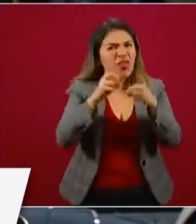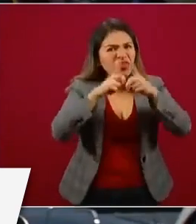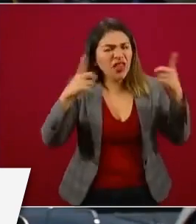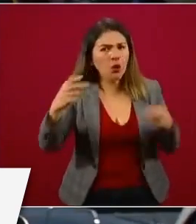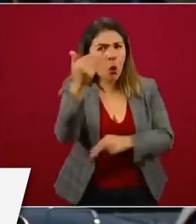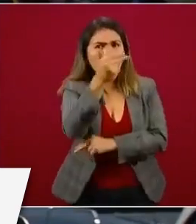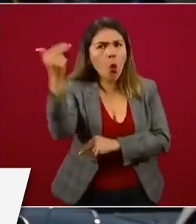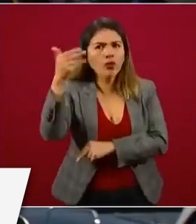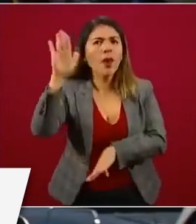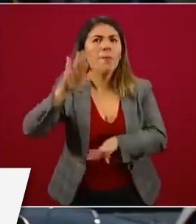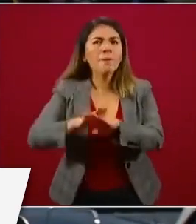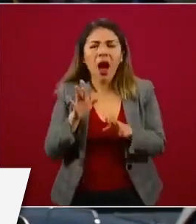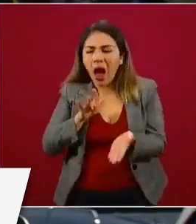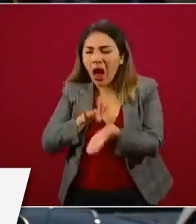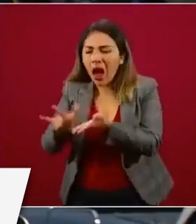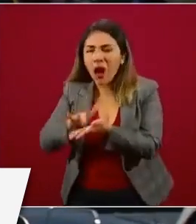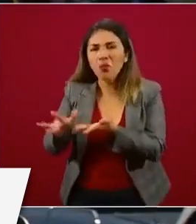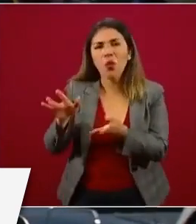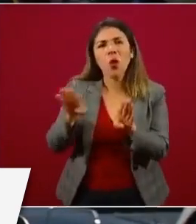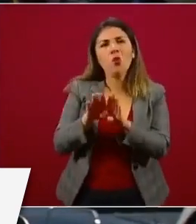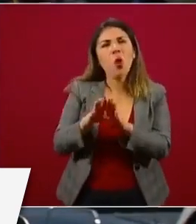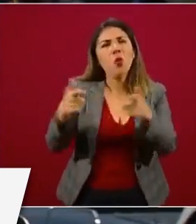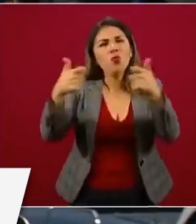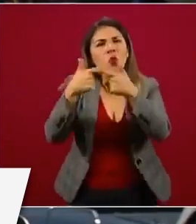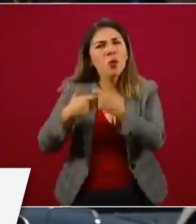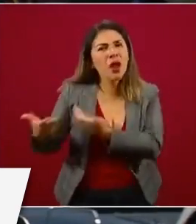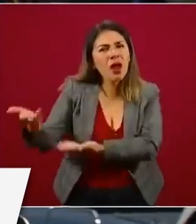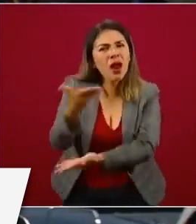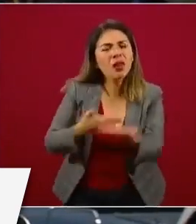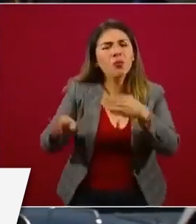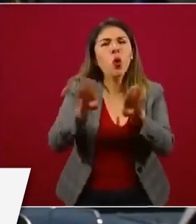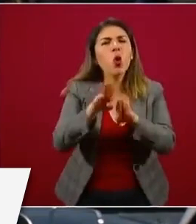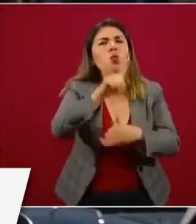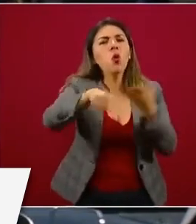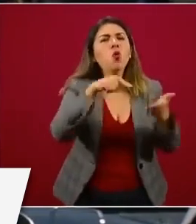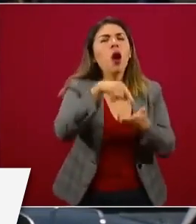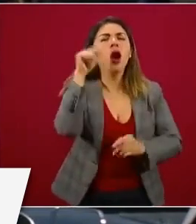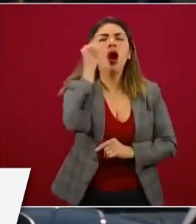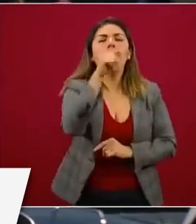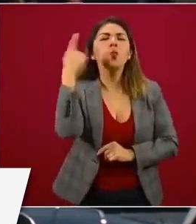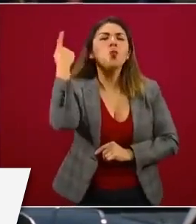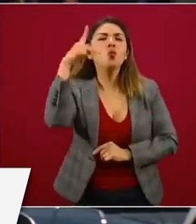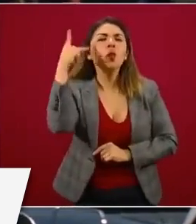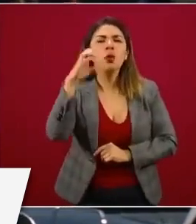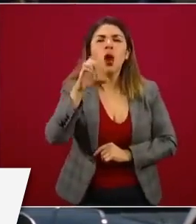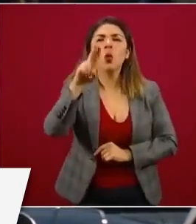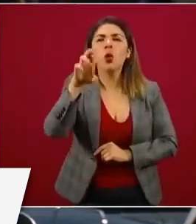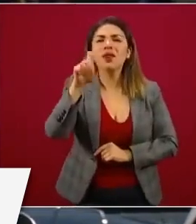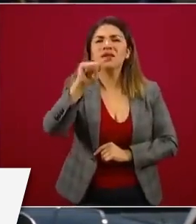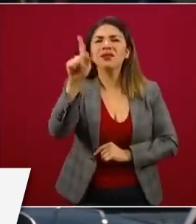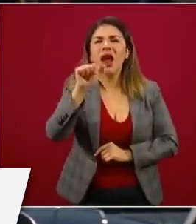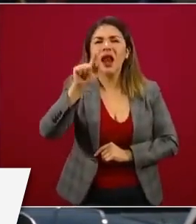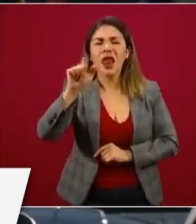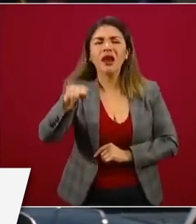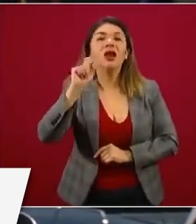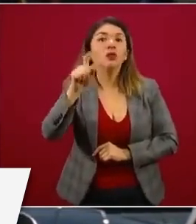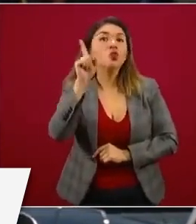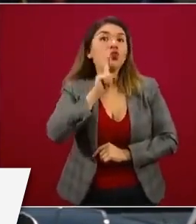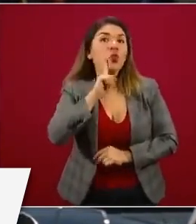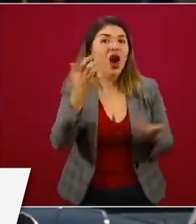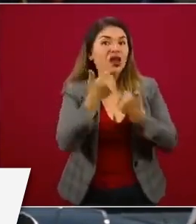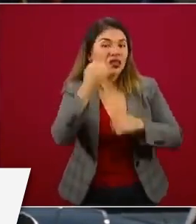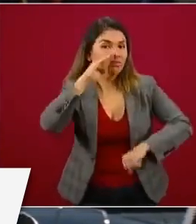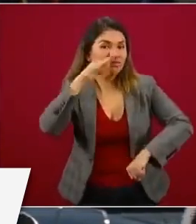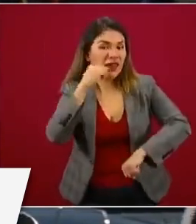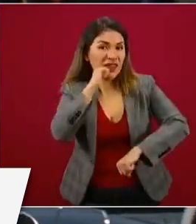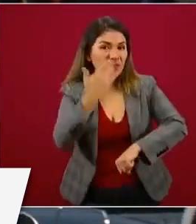comunitario o en especie de cooperativas como sucede en cuetzalan puebla en donde las mujeres son las que administran las cooperativas